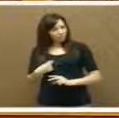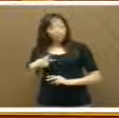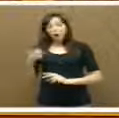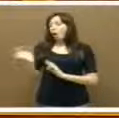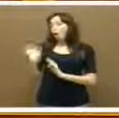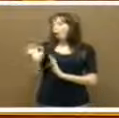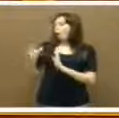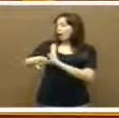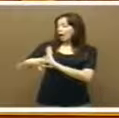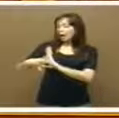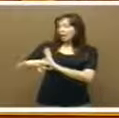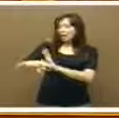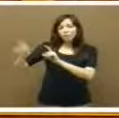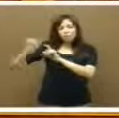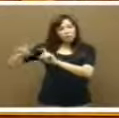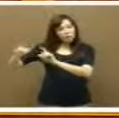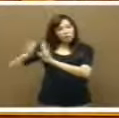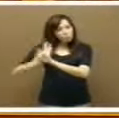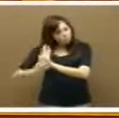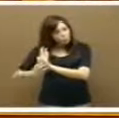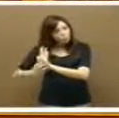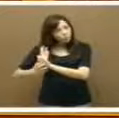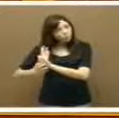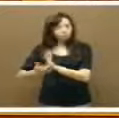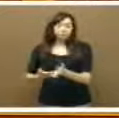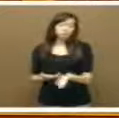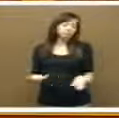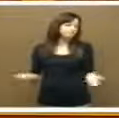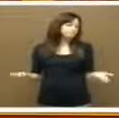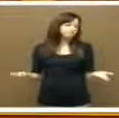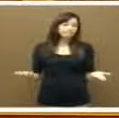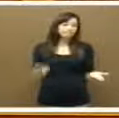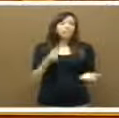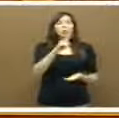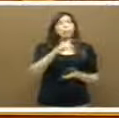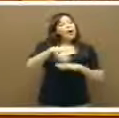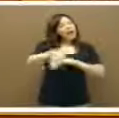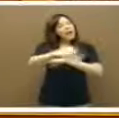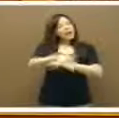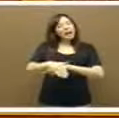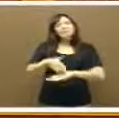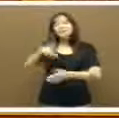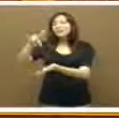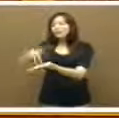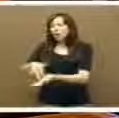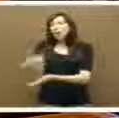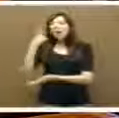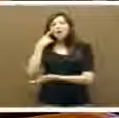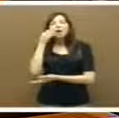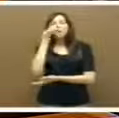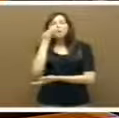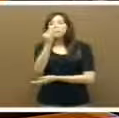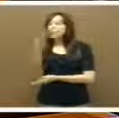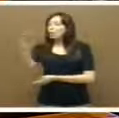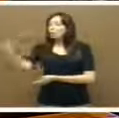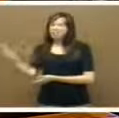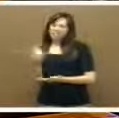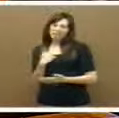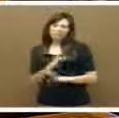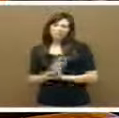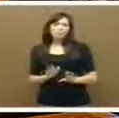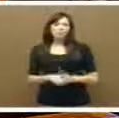ápice la calidad de la educación? Sí, hombre, sí. Sí. Salga usted a la calle y lo pregunta. Ya está bien. Silencio, señorías.